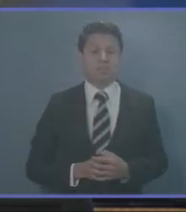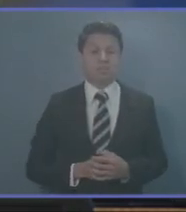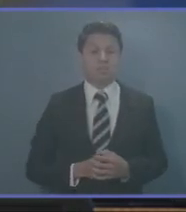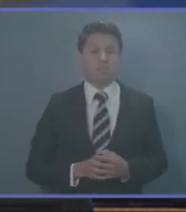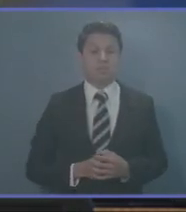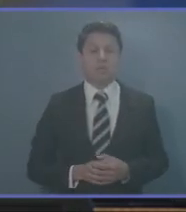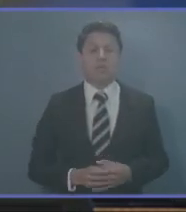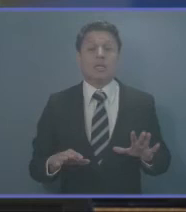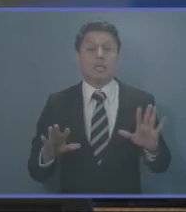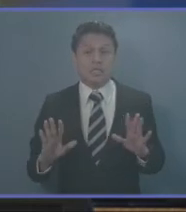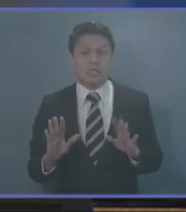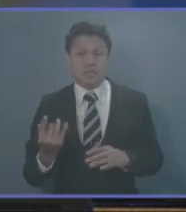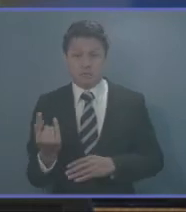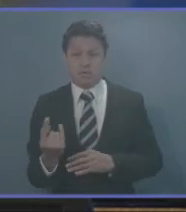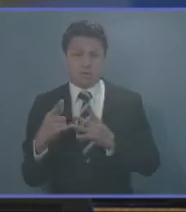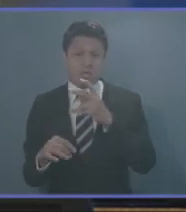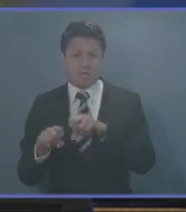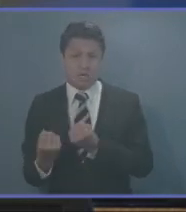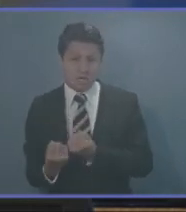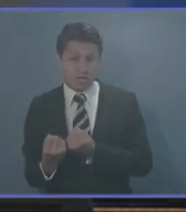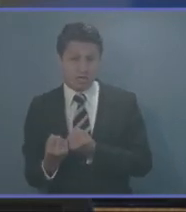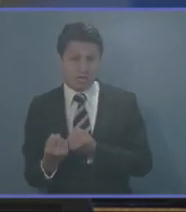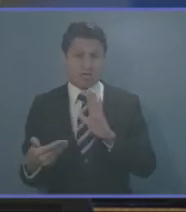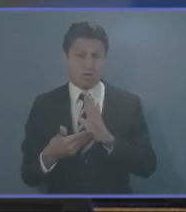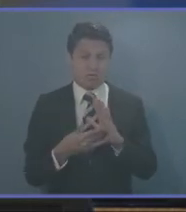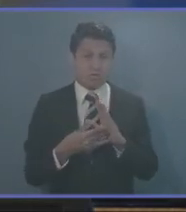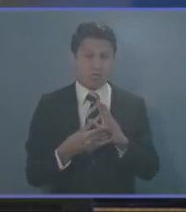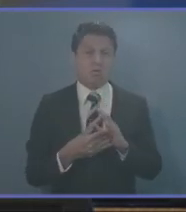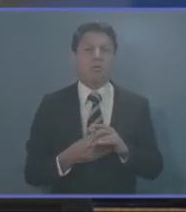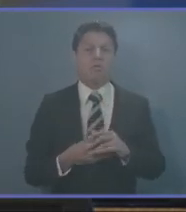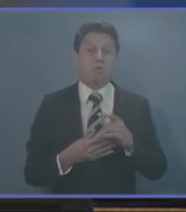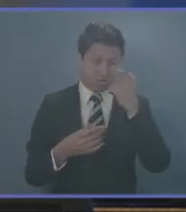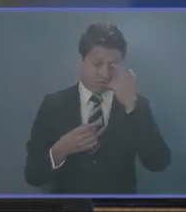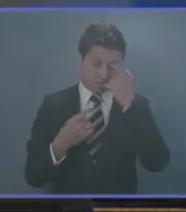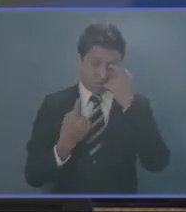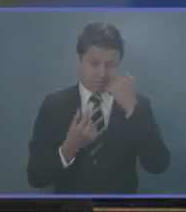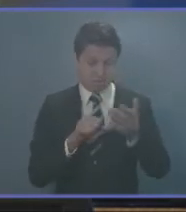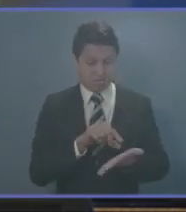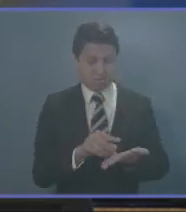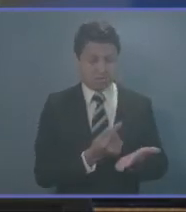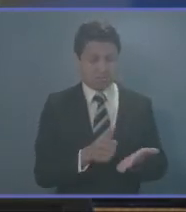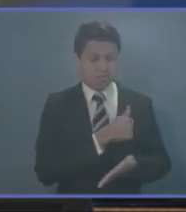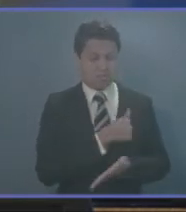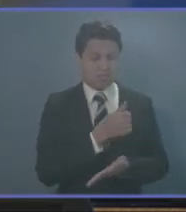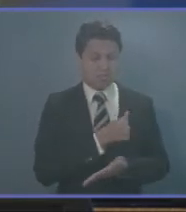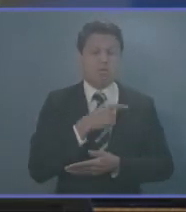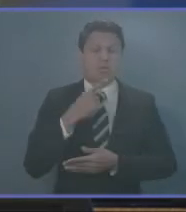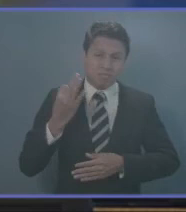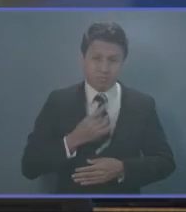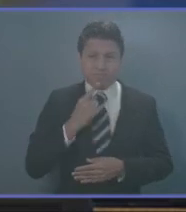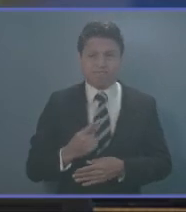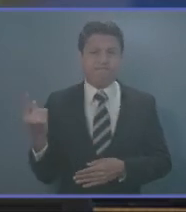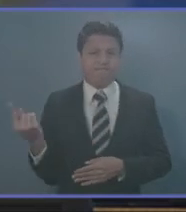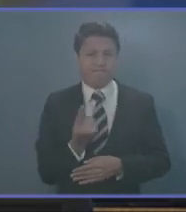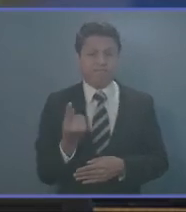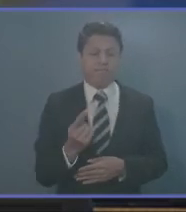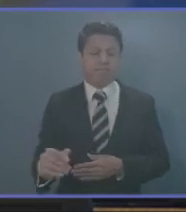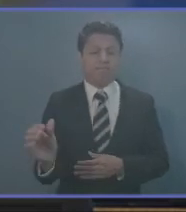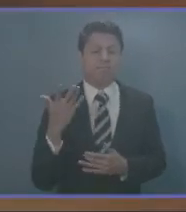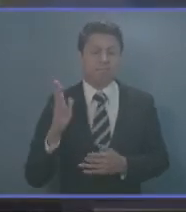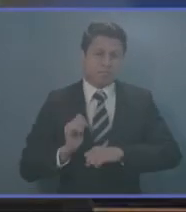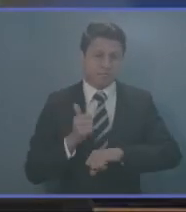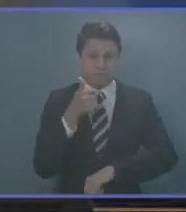Las violaciones a esta ley serán sancionadas por el funcionario competente de la Administración Tributaria Municipal